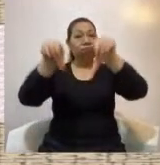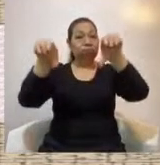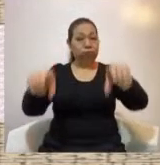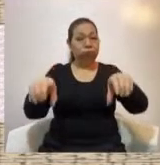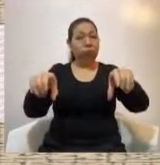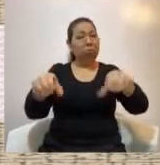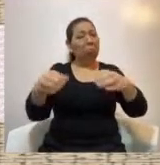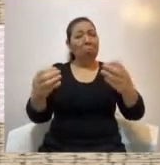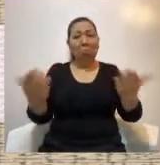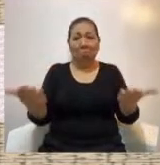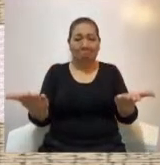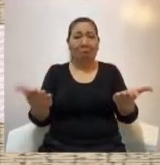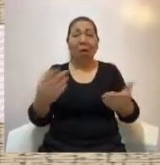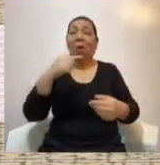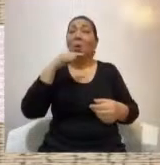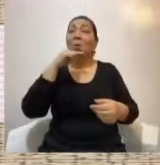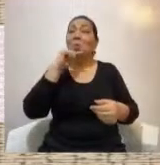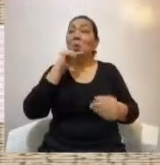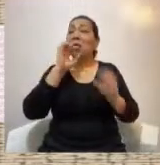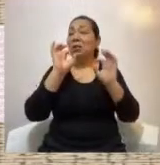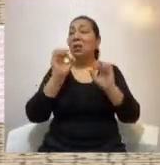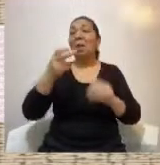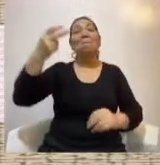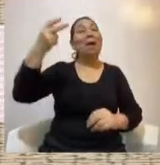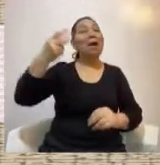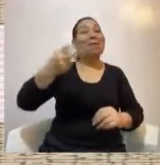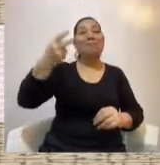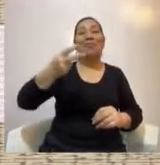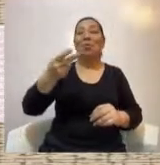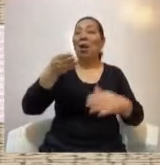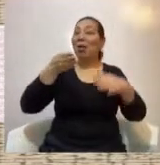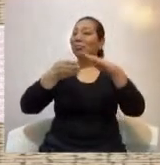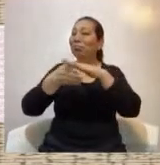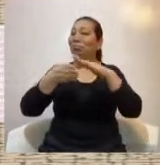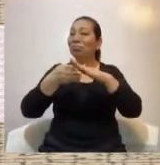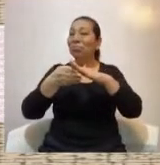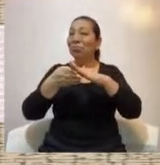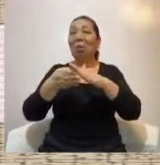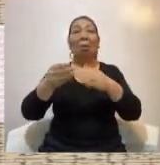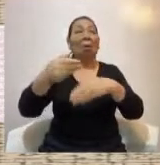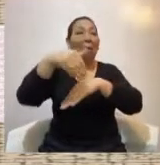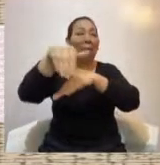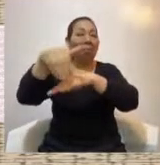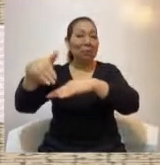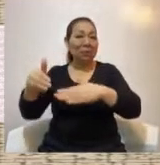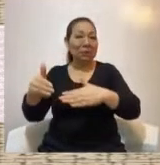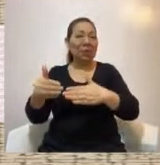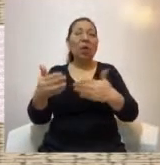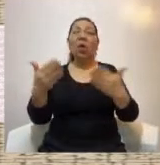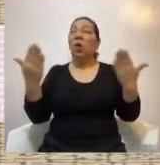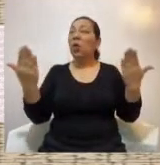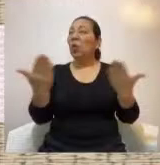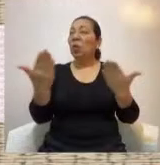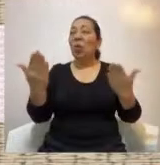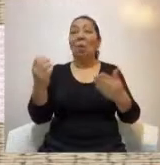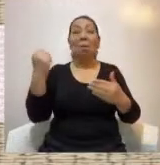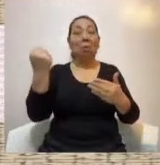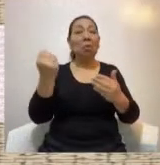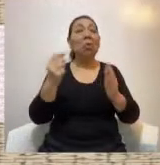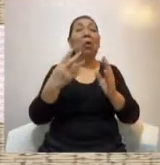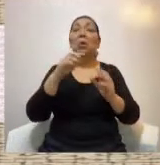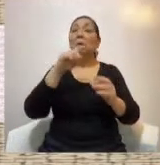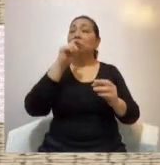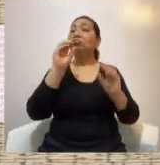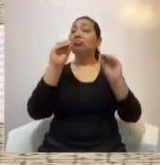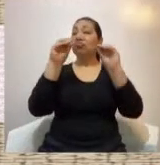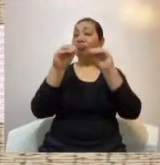que funcionó de modo tal que a las mujeres se les prohibió el acceso al espacio público, espacio de